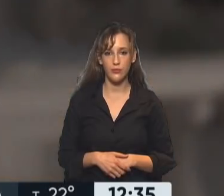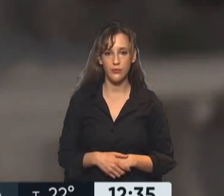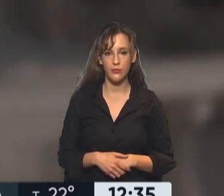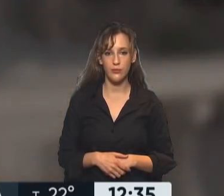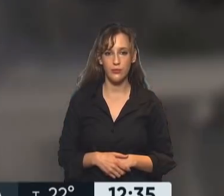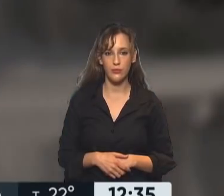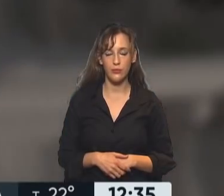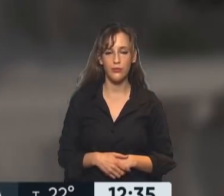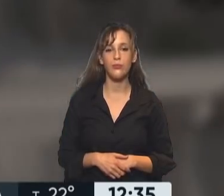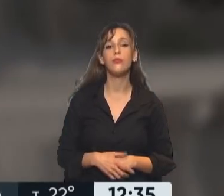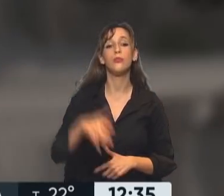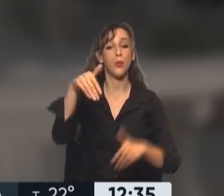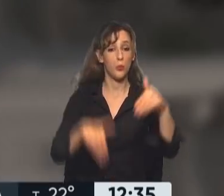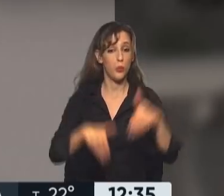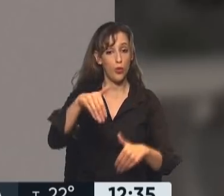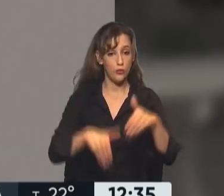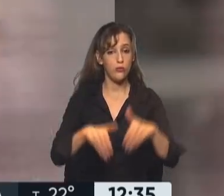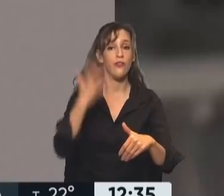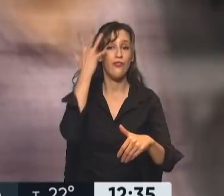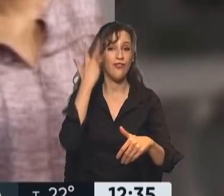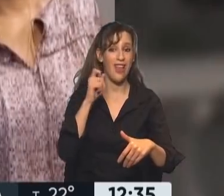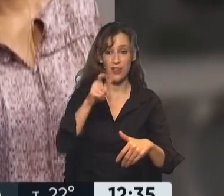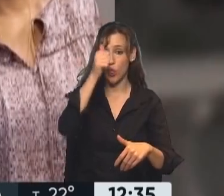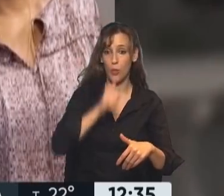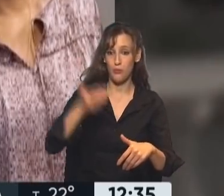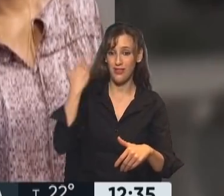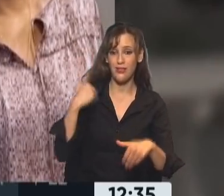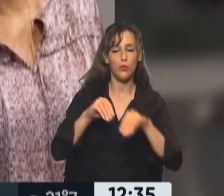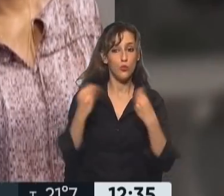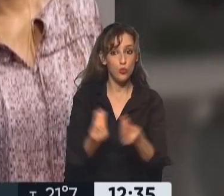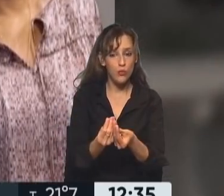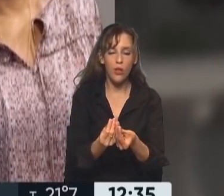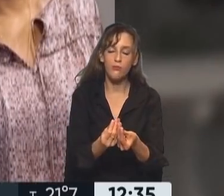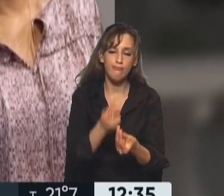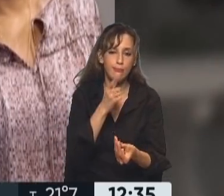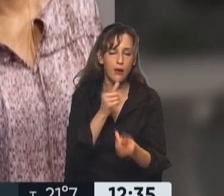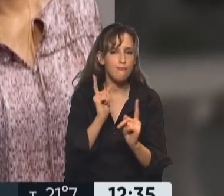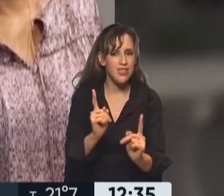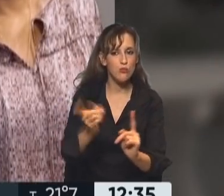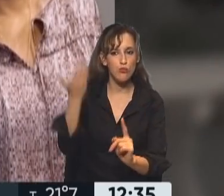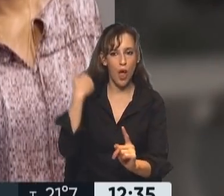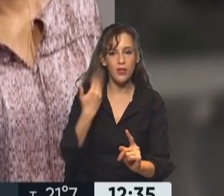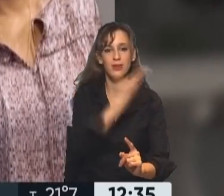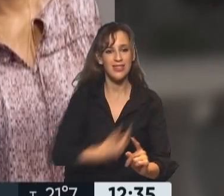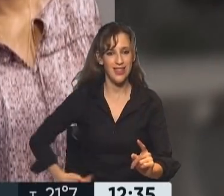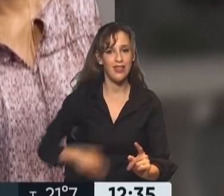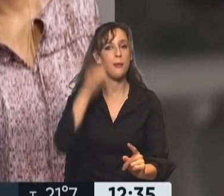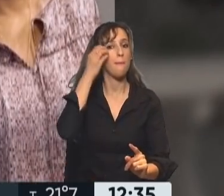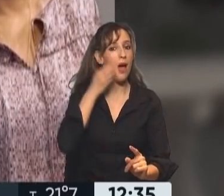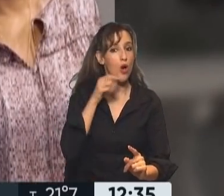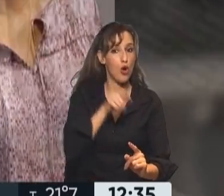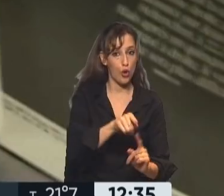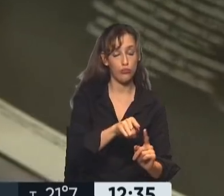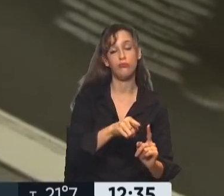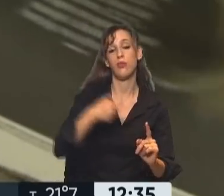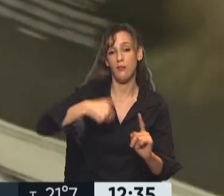Tras los resultados de las elecciones en Francia el pasado domingo, la historia parece repetirse. El actual presidente Emmanuel Macron enfrentará el